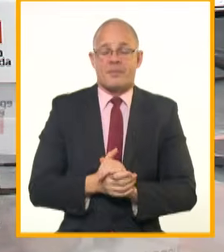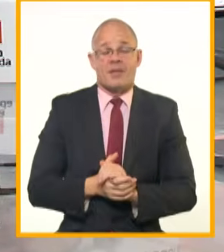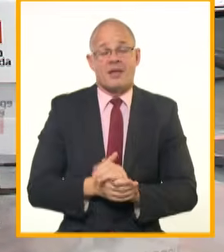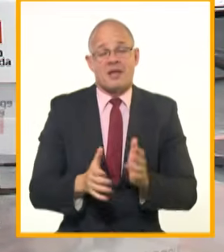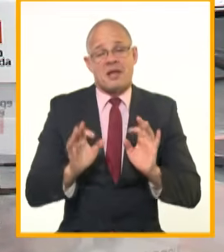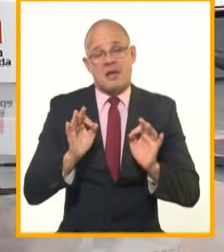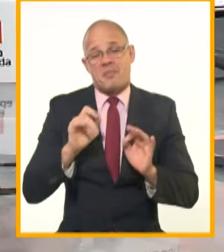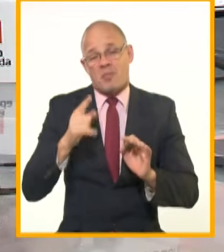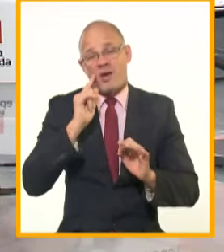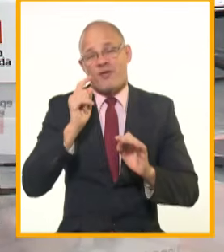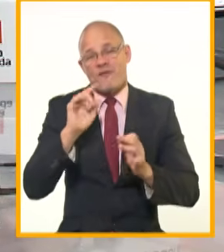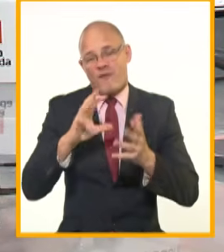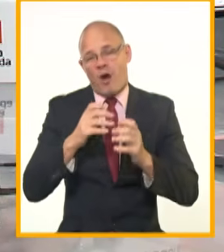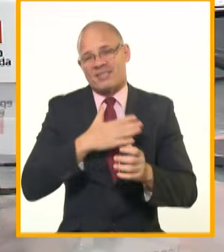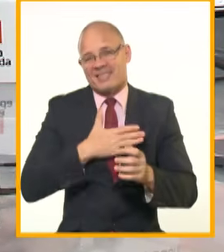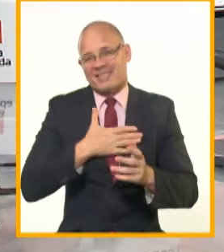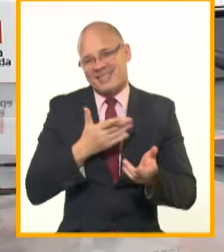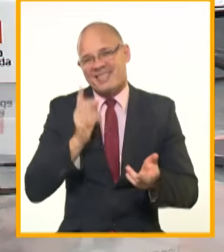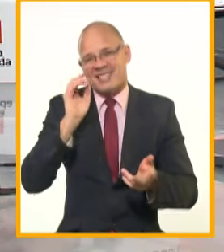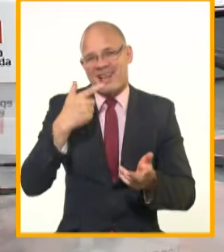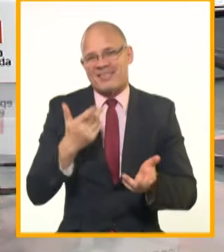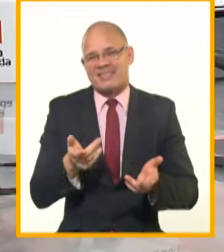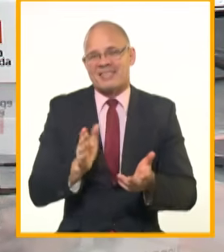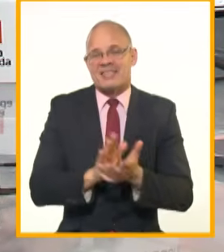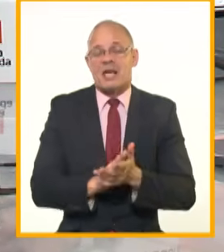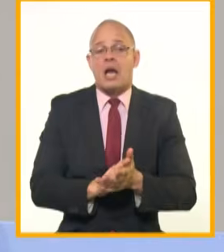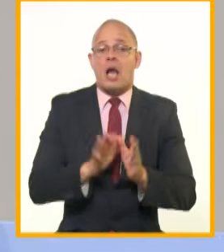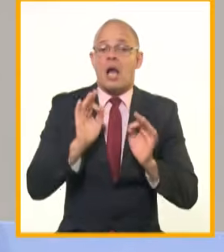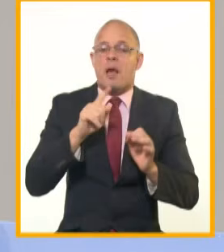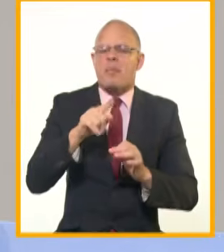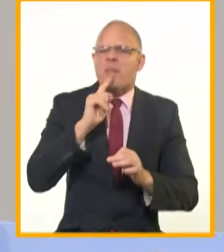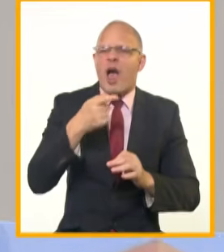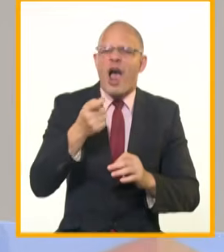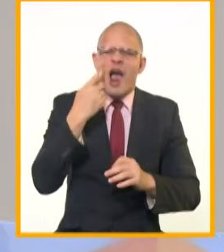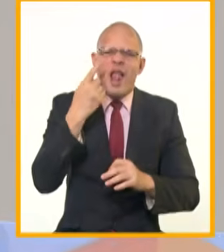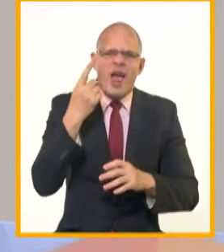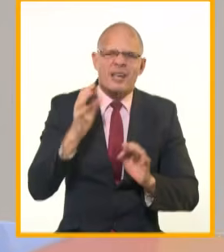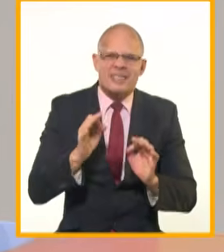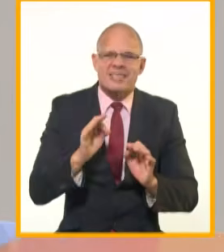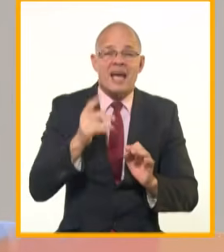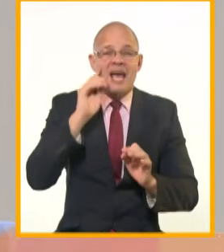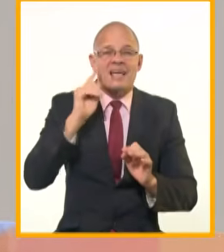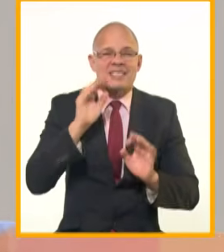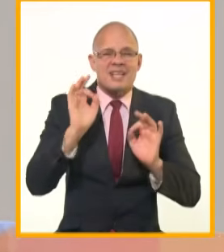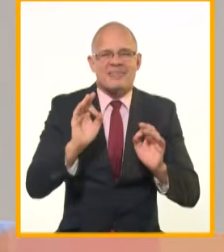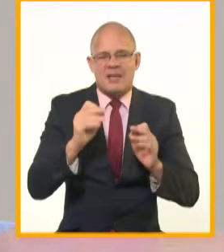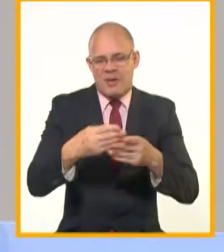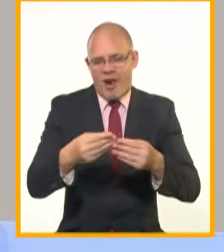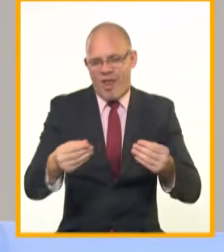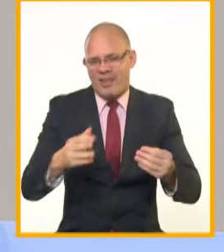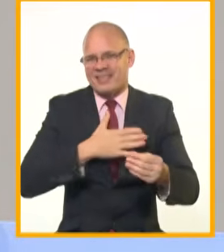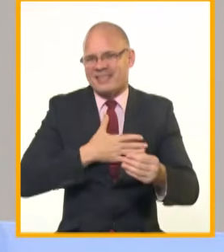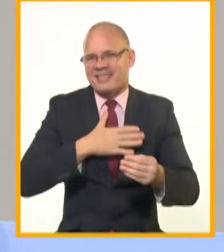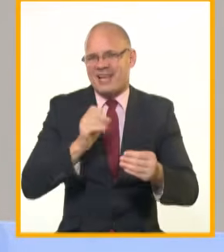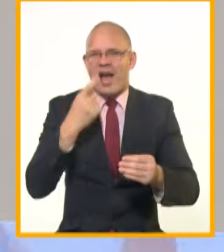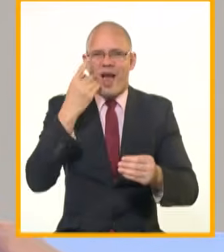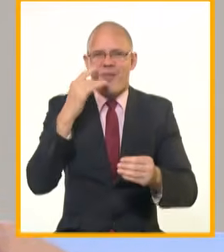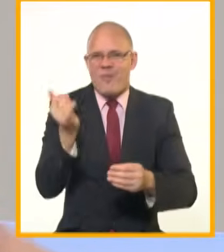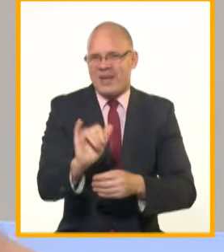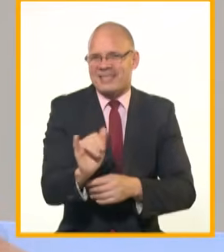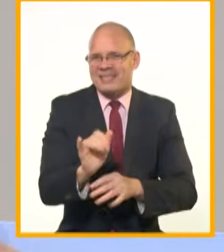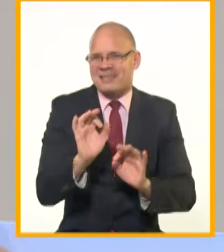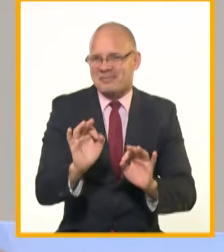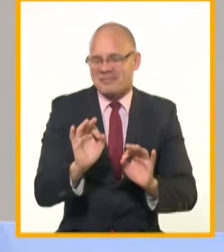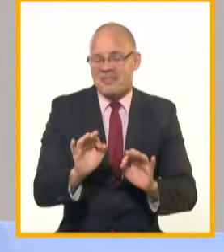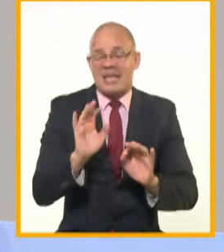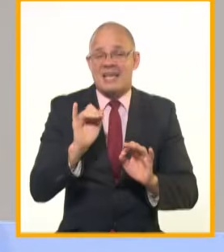la provincia, ¿no? Ahí decíamos, bueno, los colores de la provincia son los de los suelos ferralíticos nuestros. En los documentales